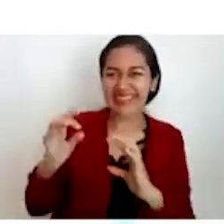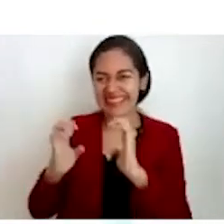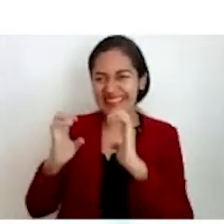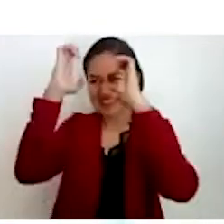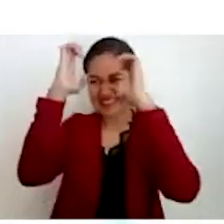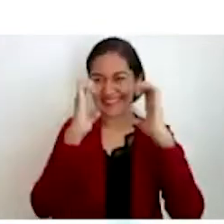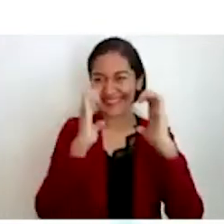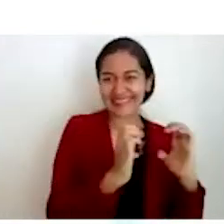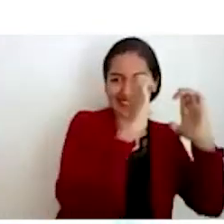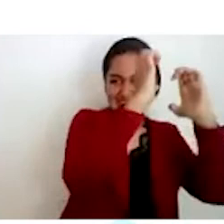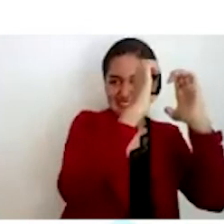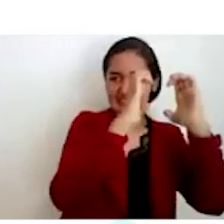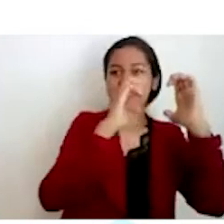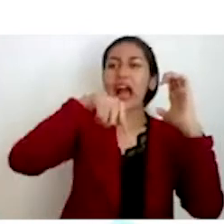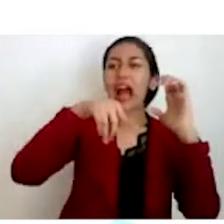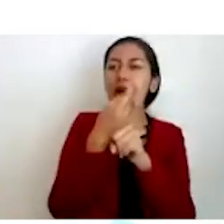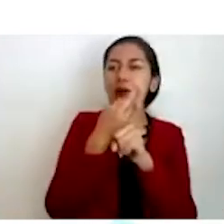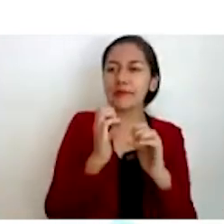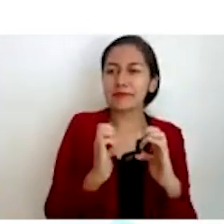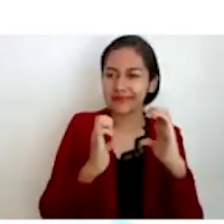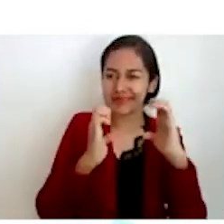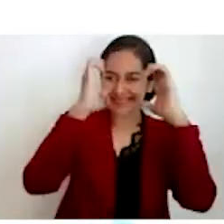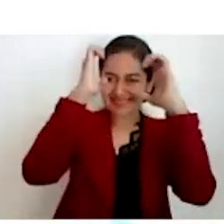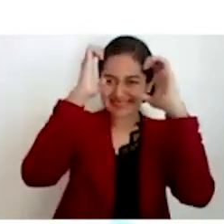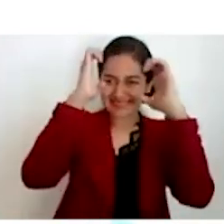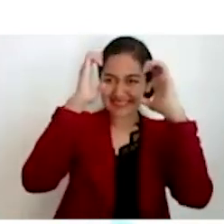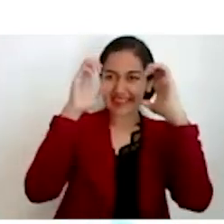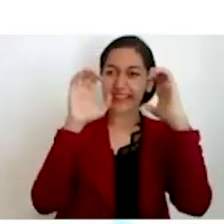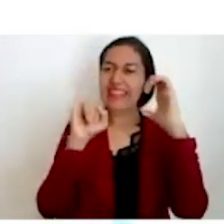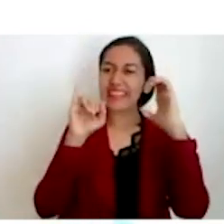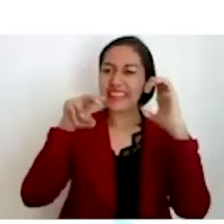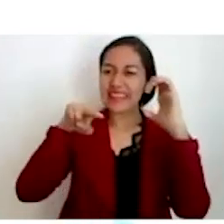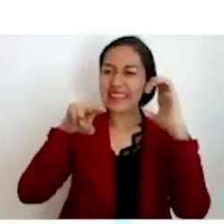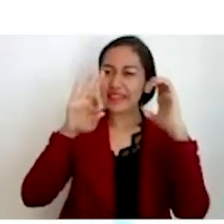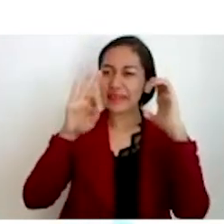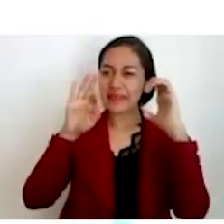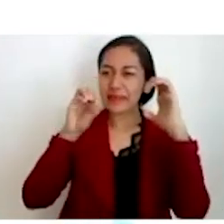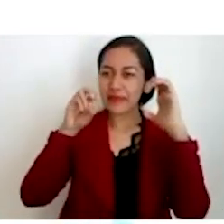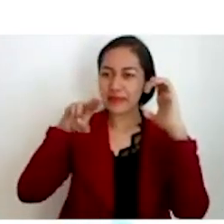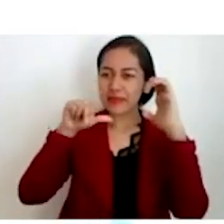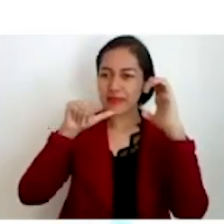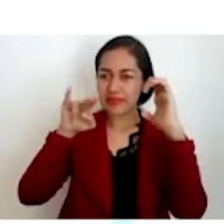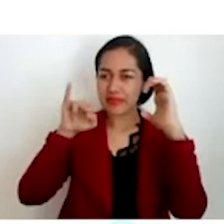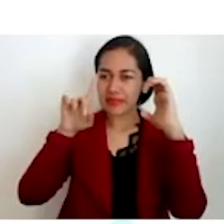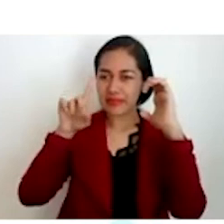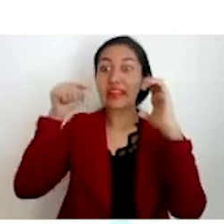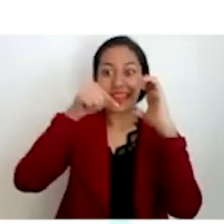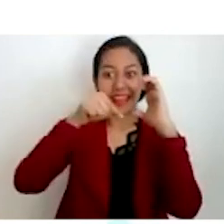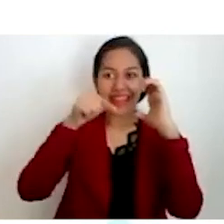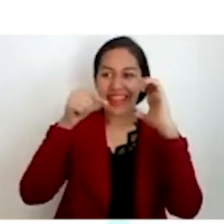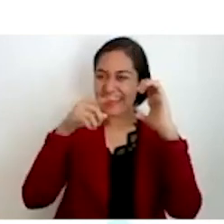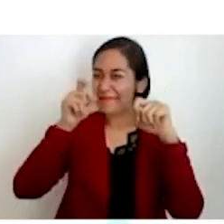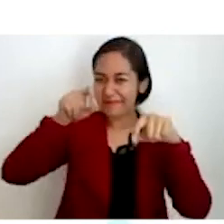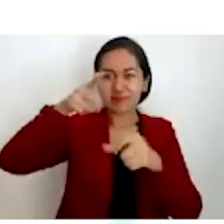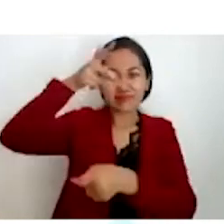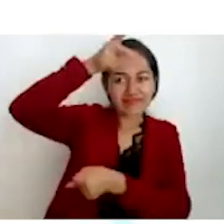que ahora alberga las oficinas centrales del Infonavit, a cargo de Teodoro González de León y Abraham Saludowski.